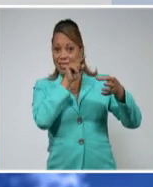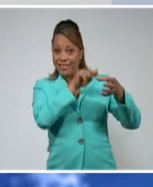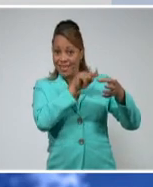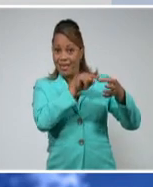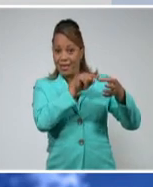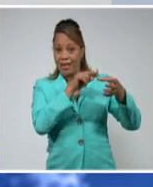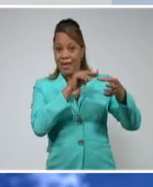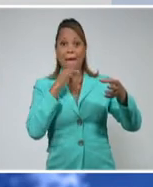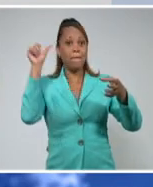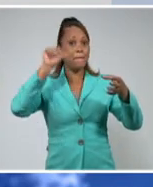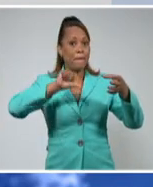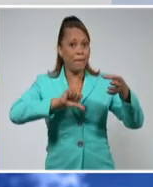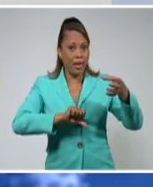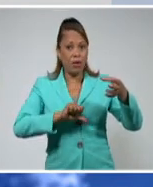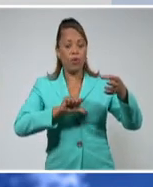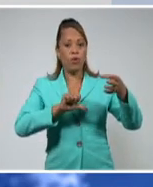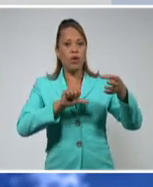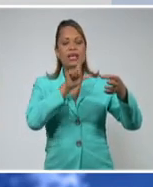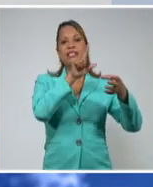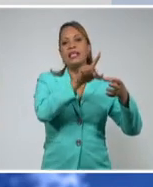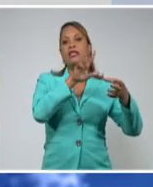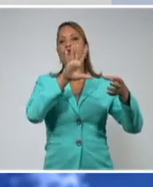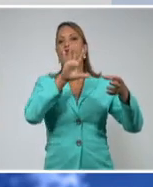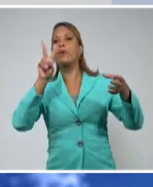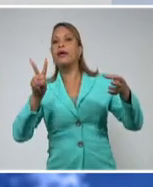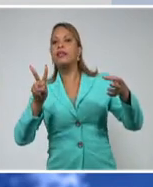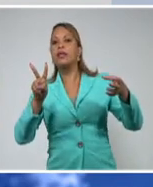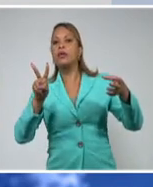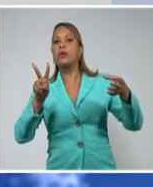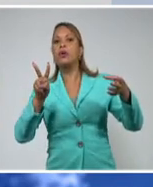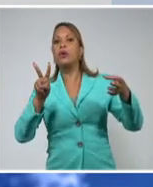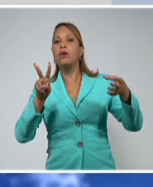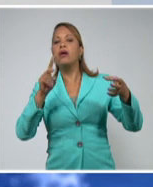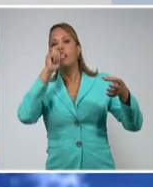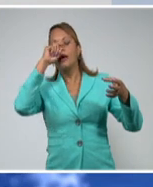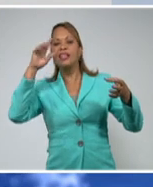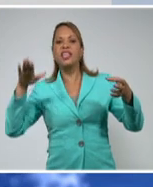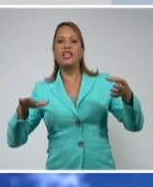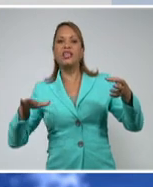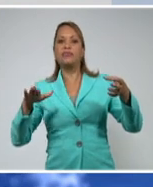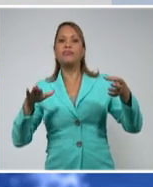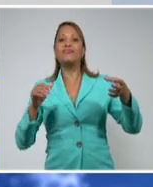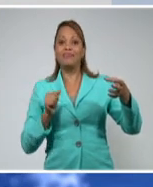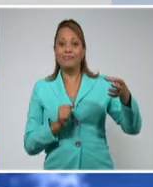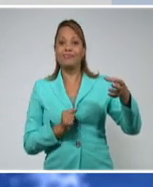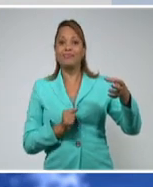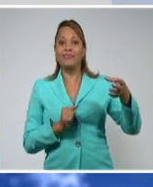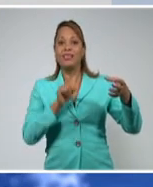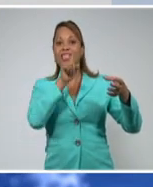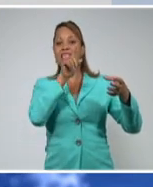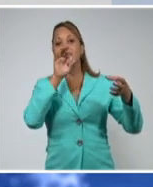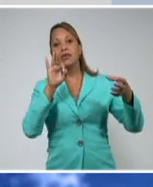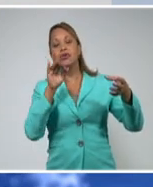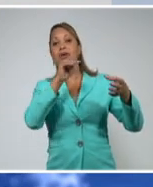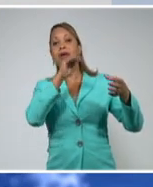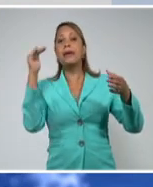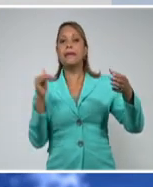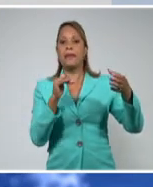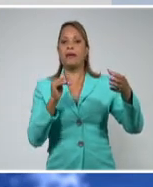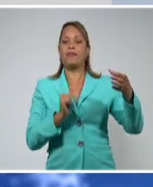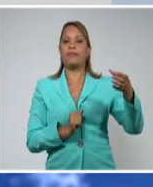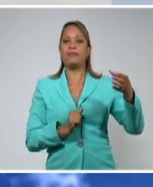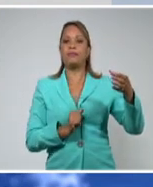todavía pues 152 en edades pediátricas 18 - de edad